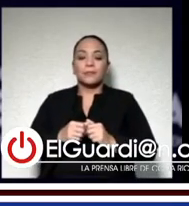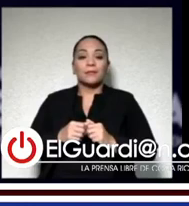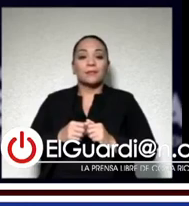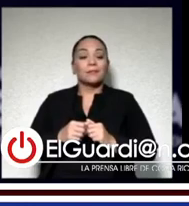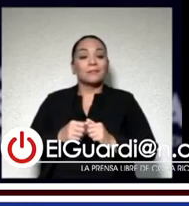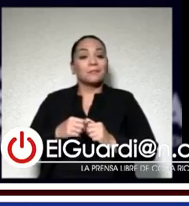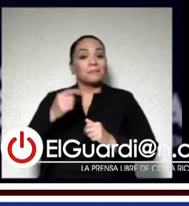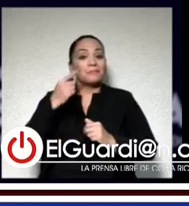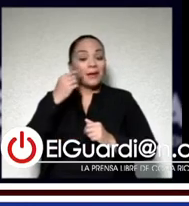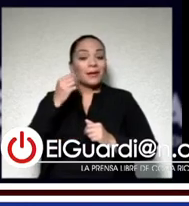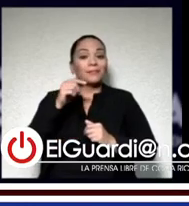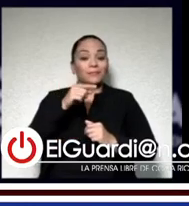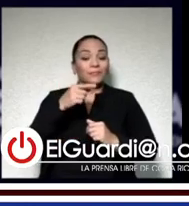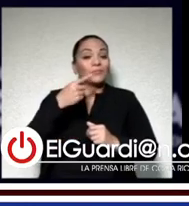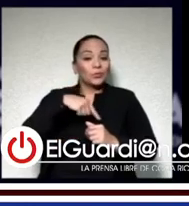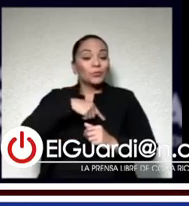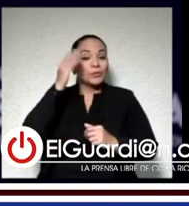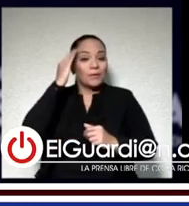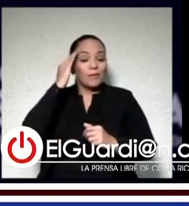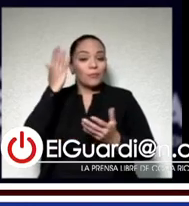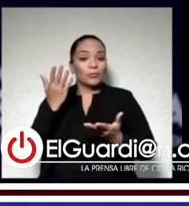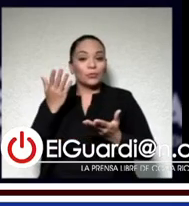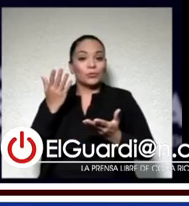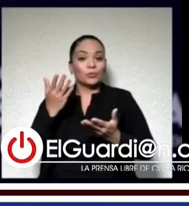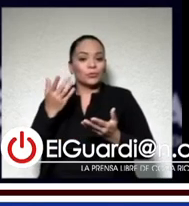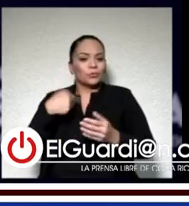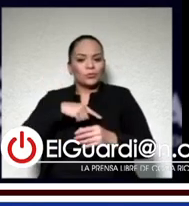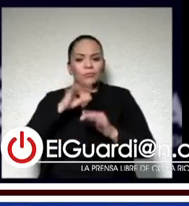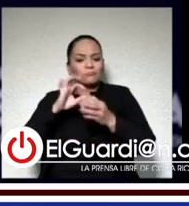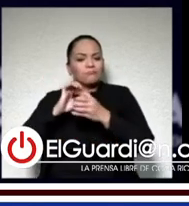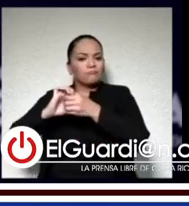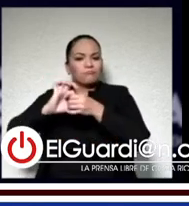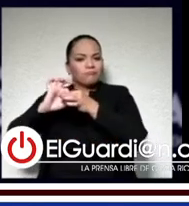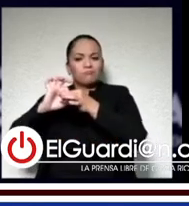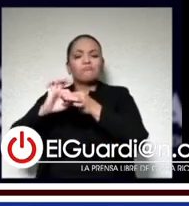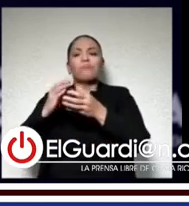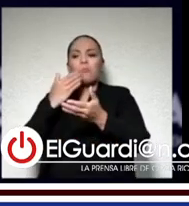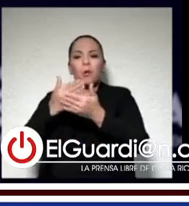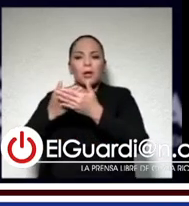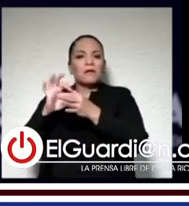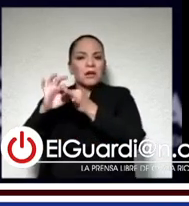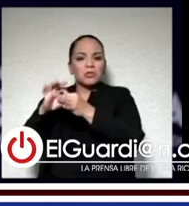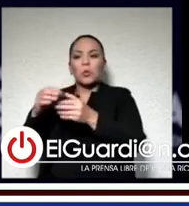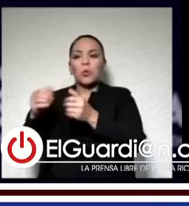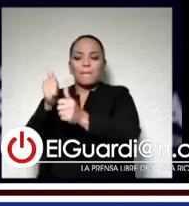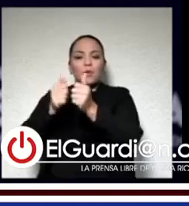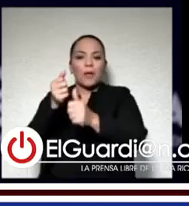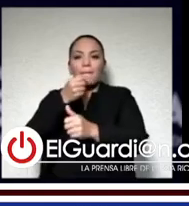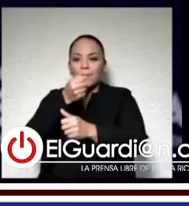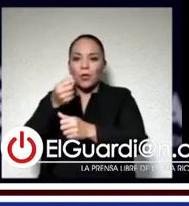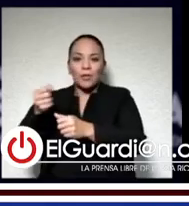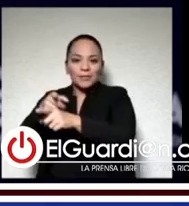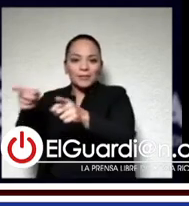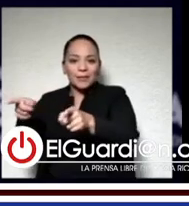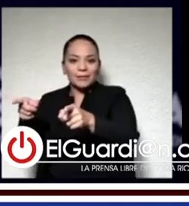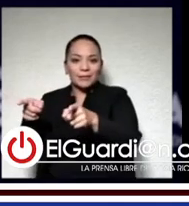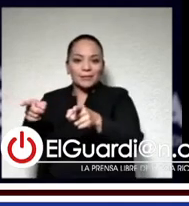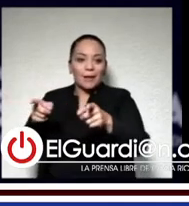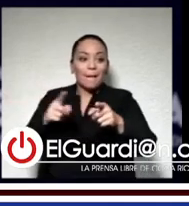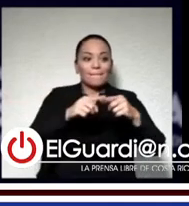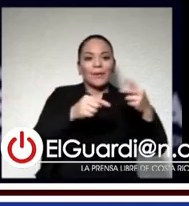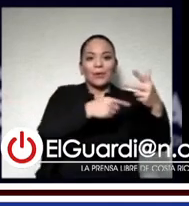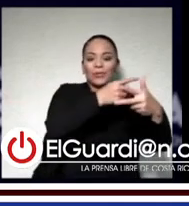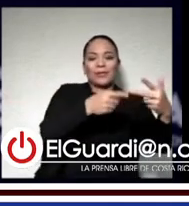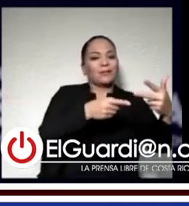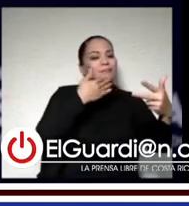esos tres medios, nosotros nos llevamos muy bien con la mayoría de periodistas, y a mí también me duele cómo lastiman a mis periodistas, porque los ataques que